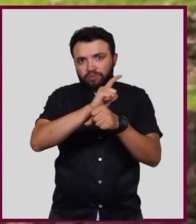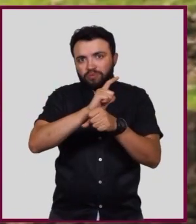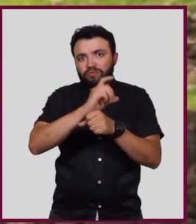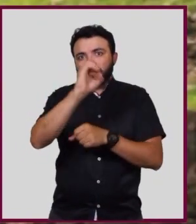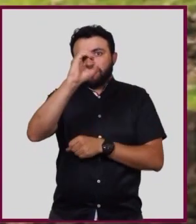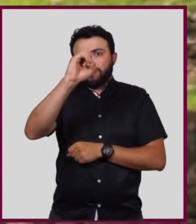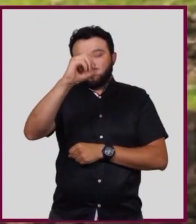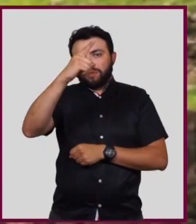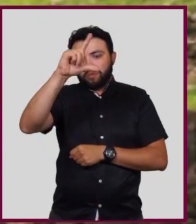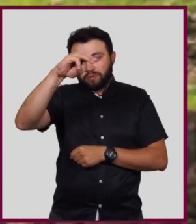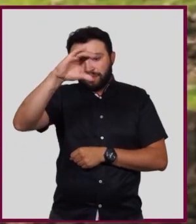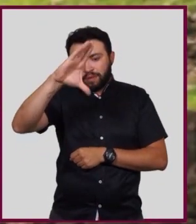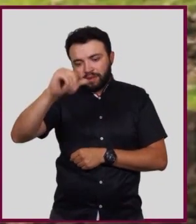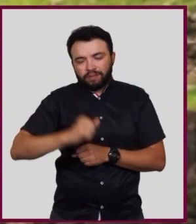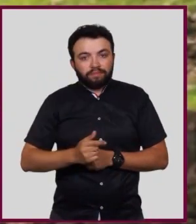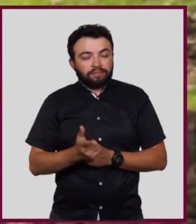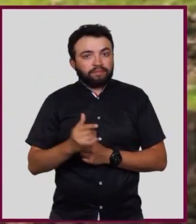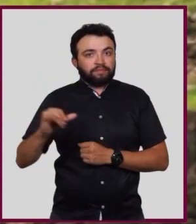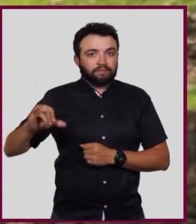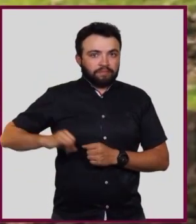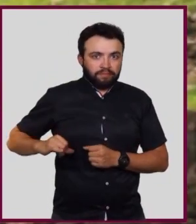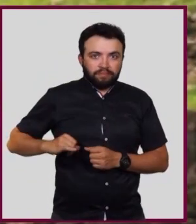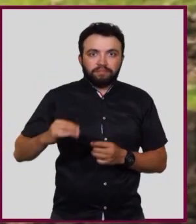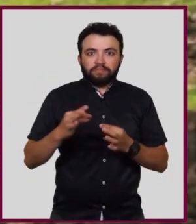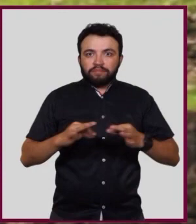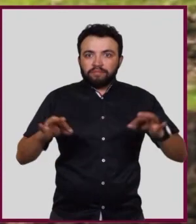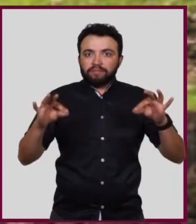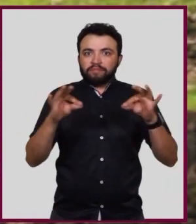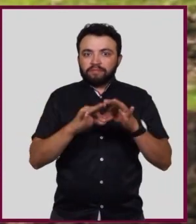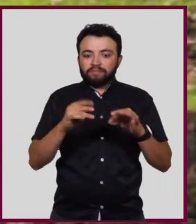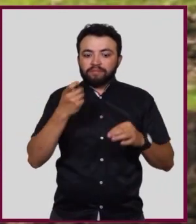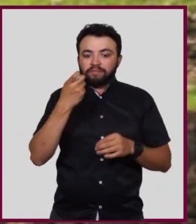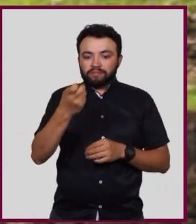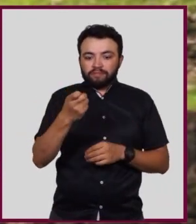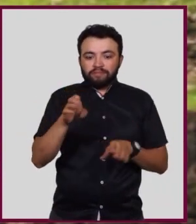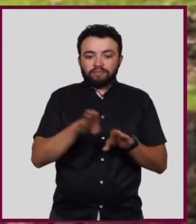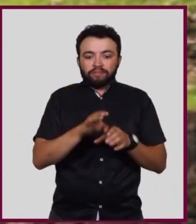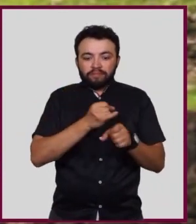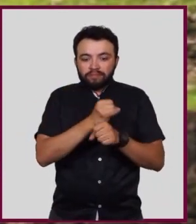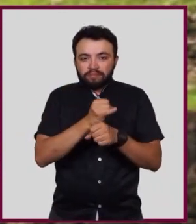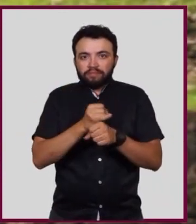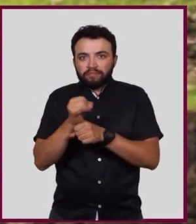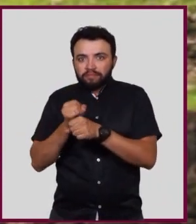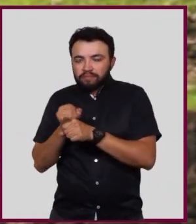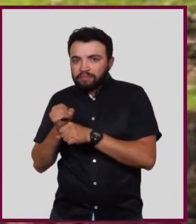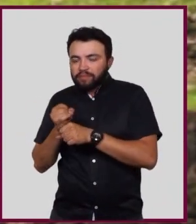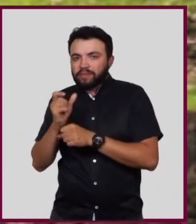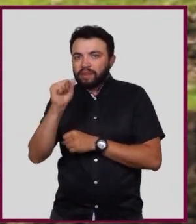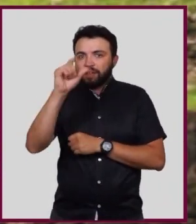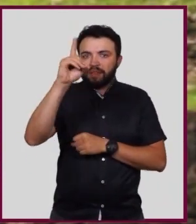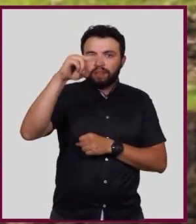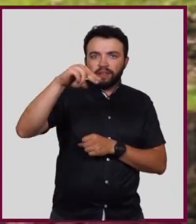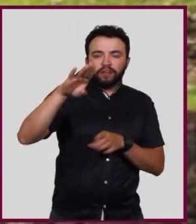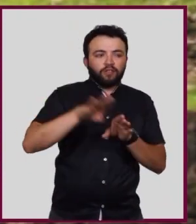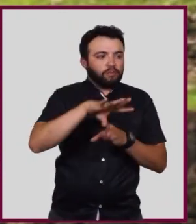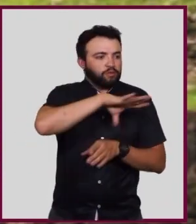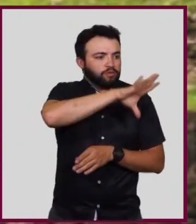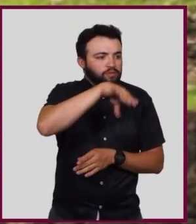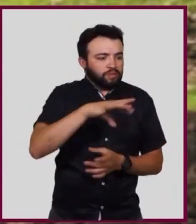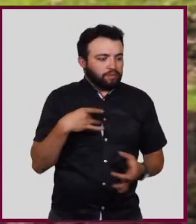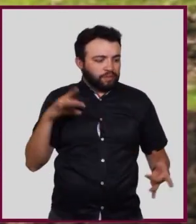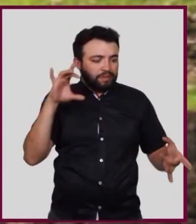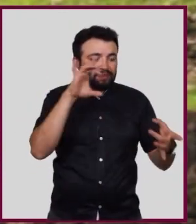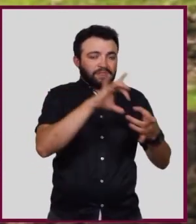e importantes son los estudios de ADN. A través de ellos hemos logrado rastrear y establecer conexiones de nuestro origen con